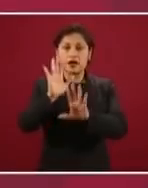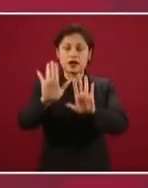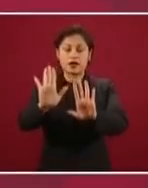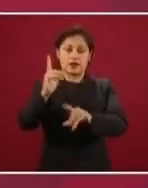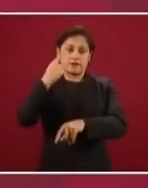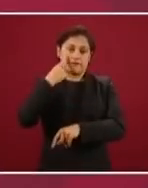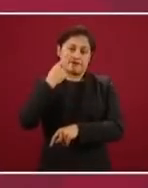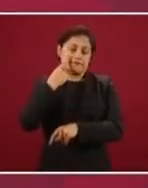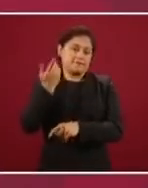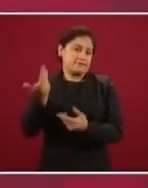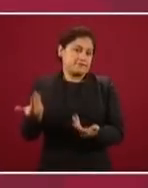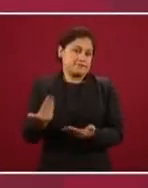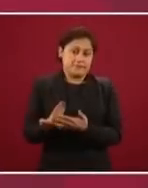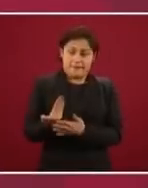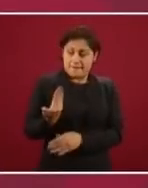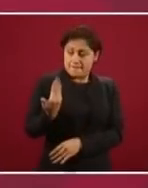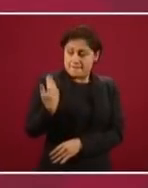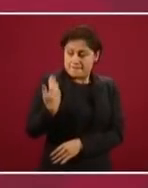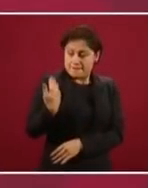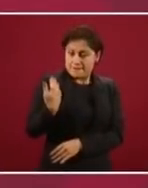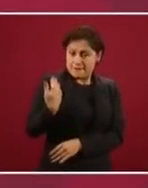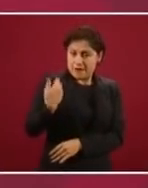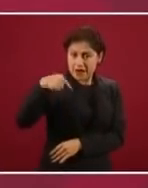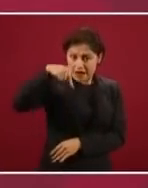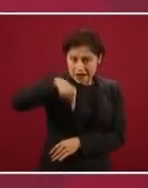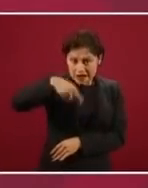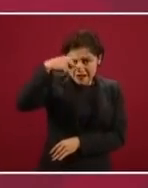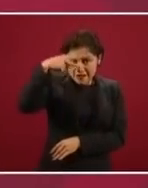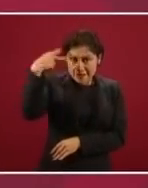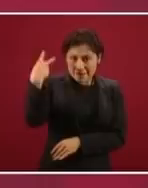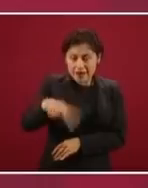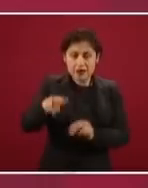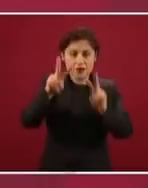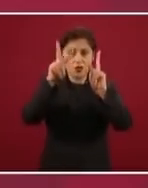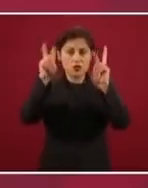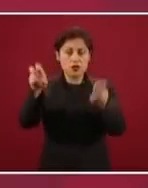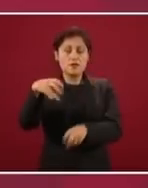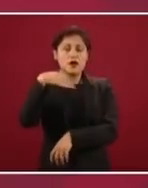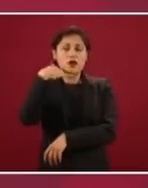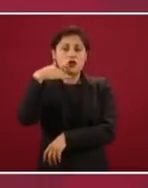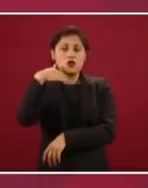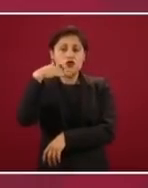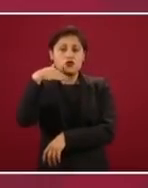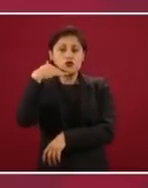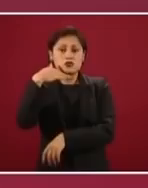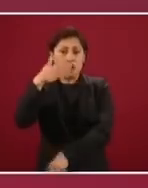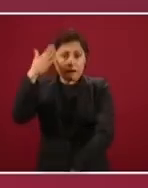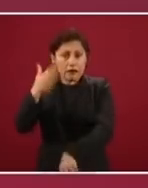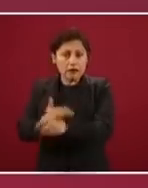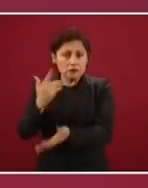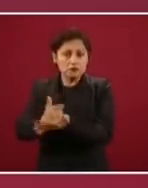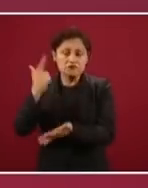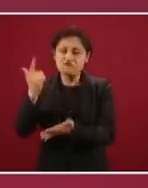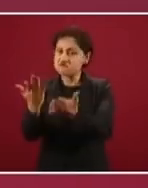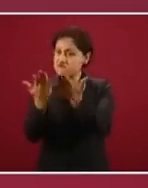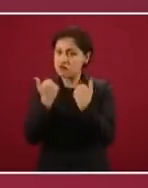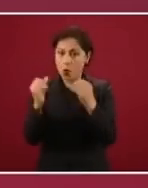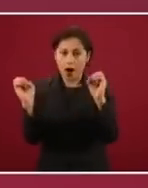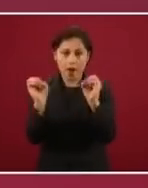corrupción en méxico no era delito grave en el caso los presidentes